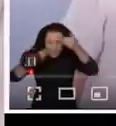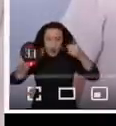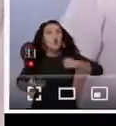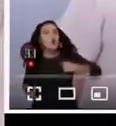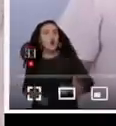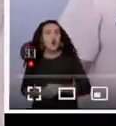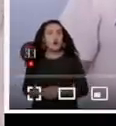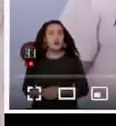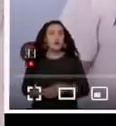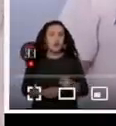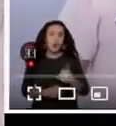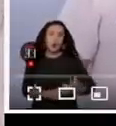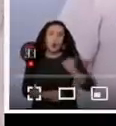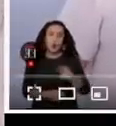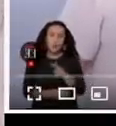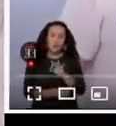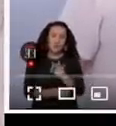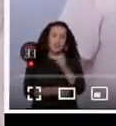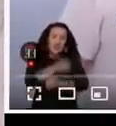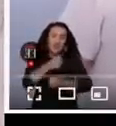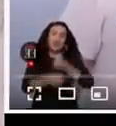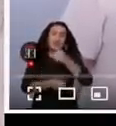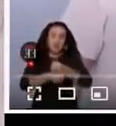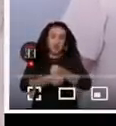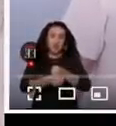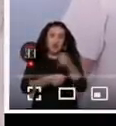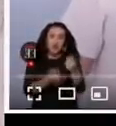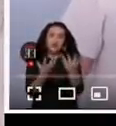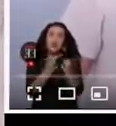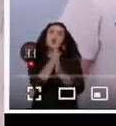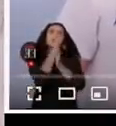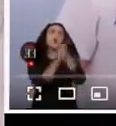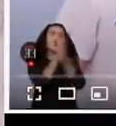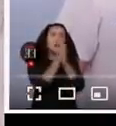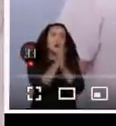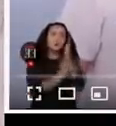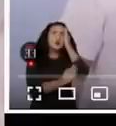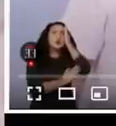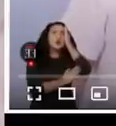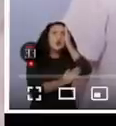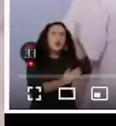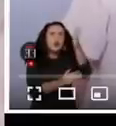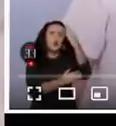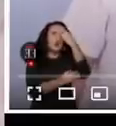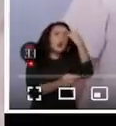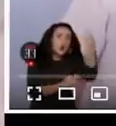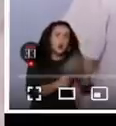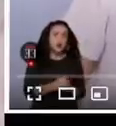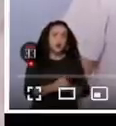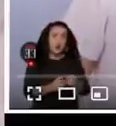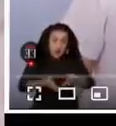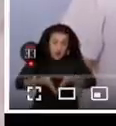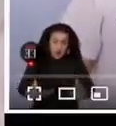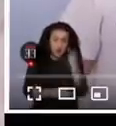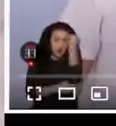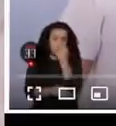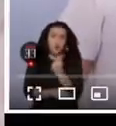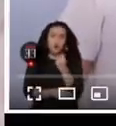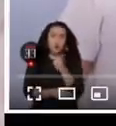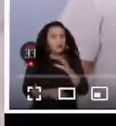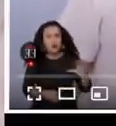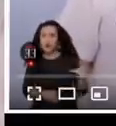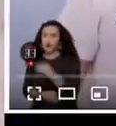sueños muchas ilusiones y joven soacha hijo de su hija como todos ustedes están bien